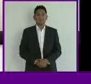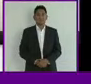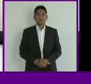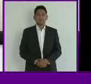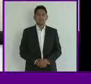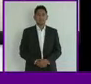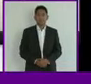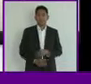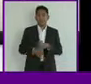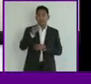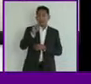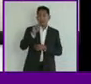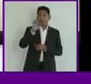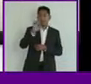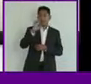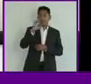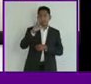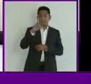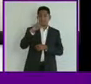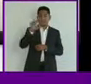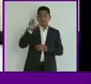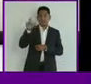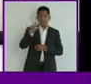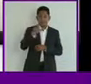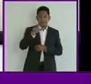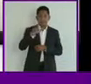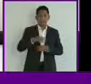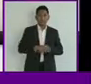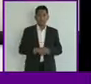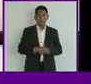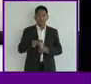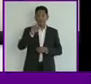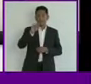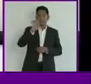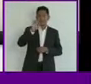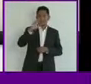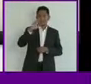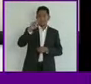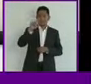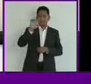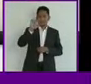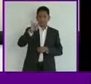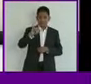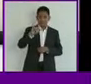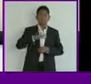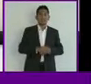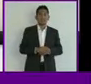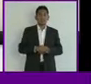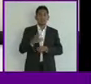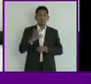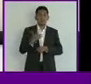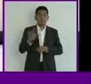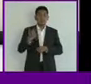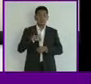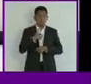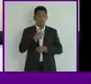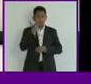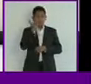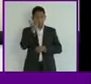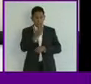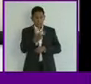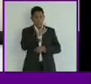El Tribunal Electoral de la Ciudad de México y la Secretaría de Educación de esta ciudad también otorgan el presente reconocimiento